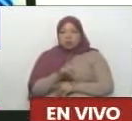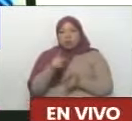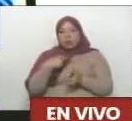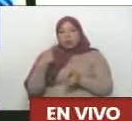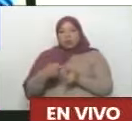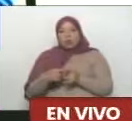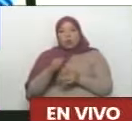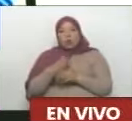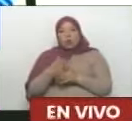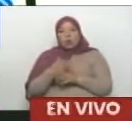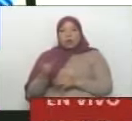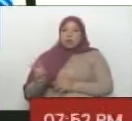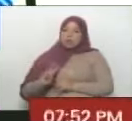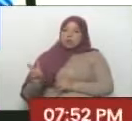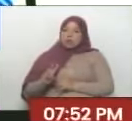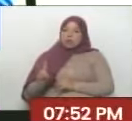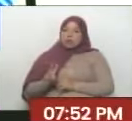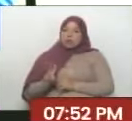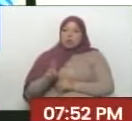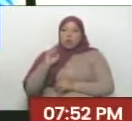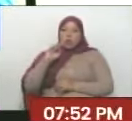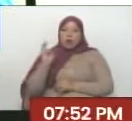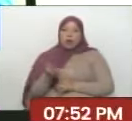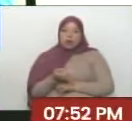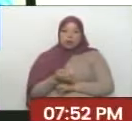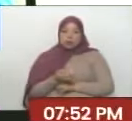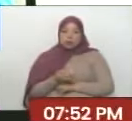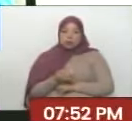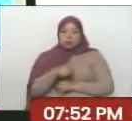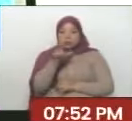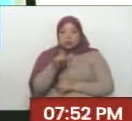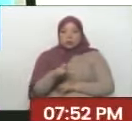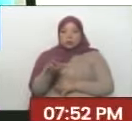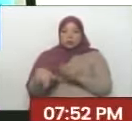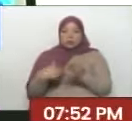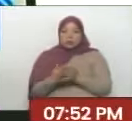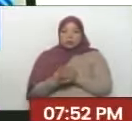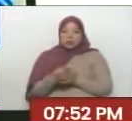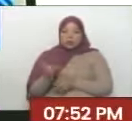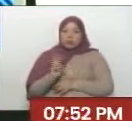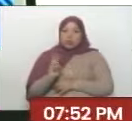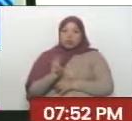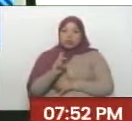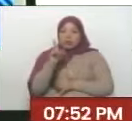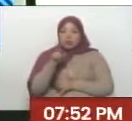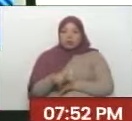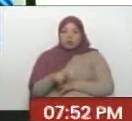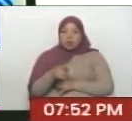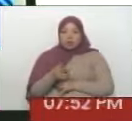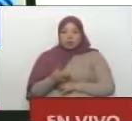Entonces ellos comparaban a Venezuela con Ucrania y decían, si Ucrania pudo, Venezuela también.